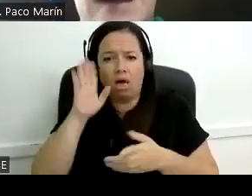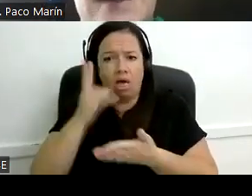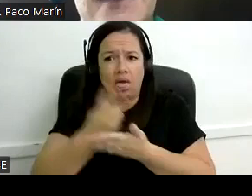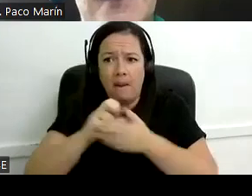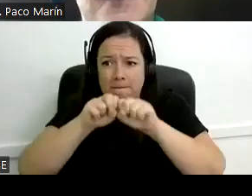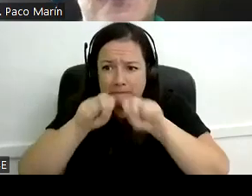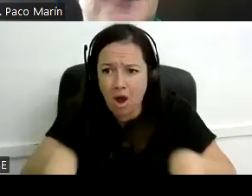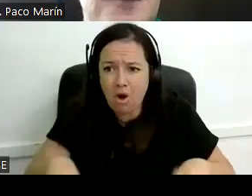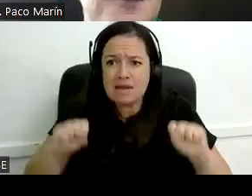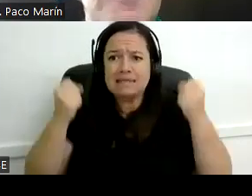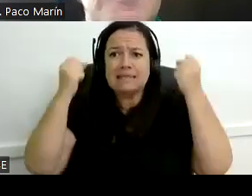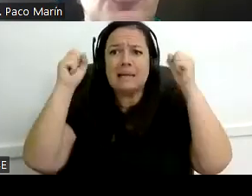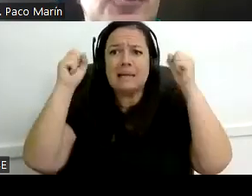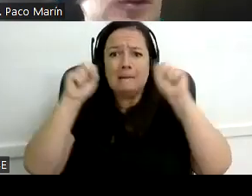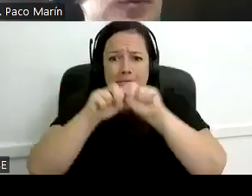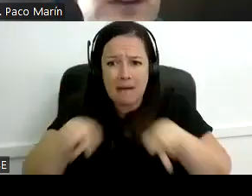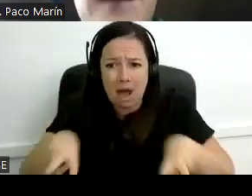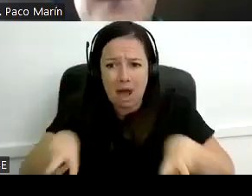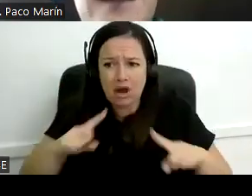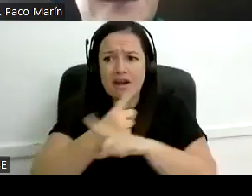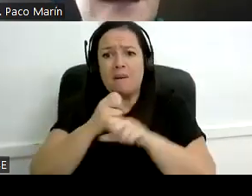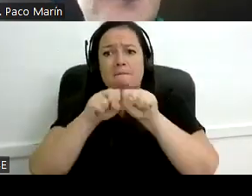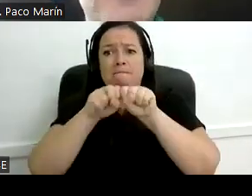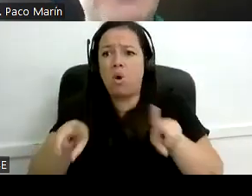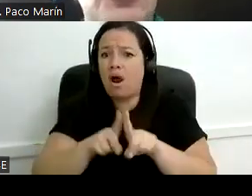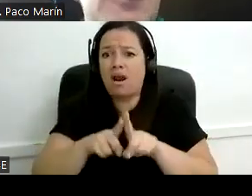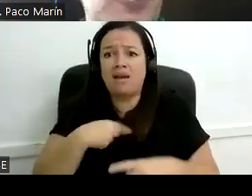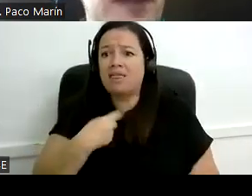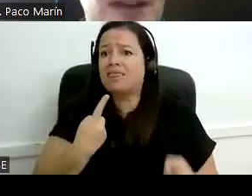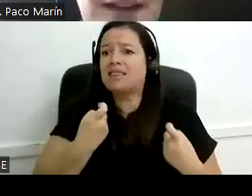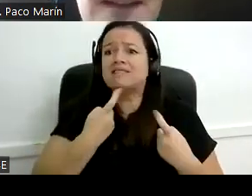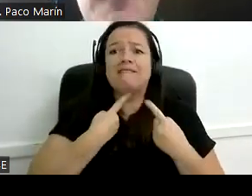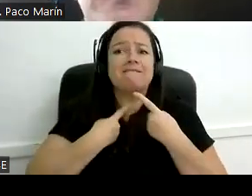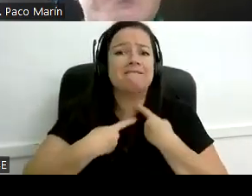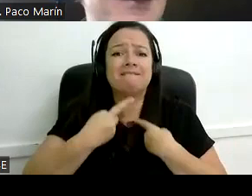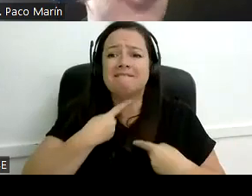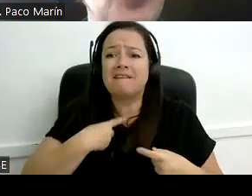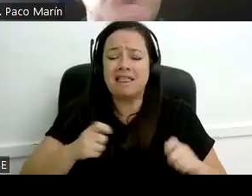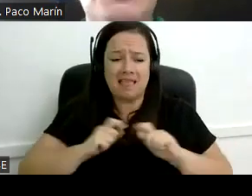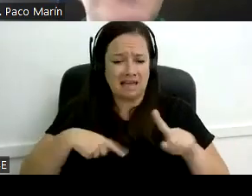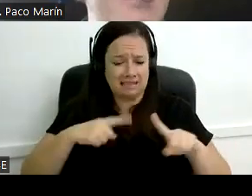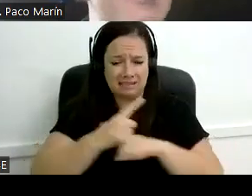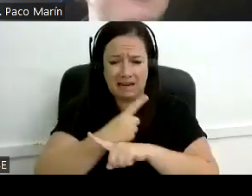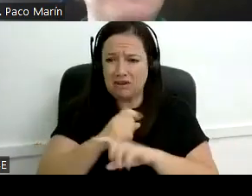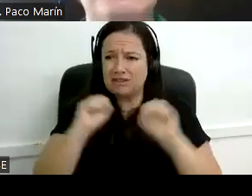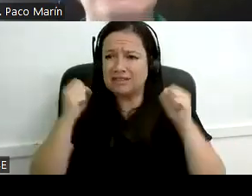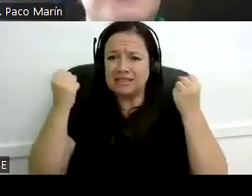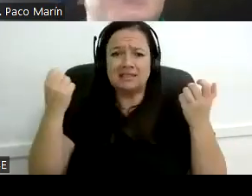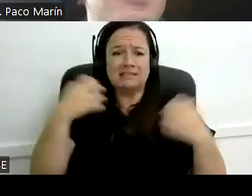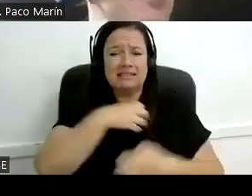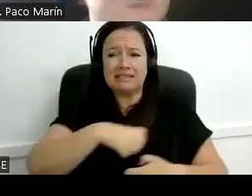el tranquilizante. Es decir, un síndrome de abstinencia tranquilizante lo que te va a producir es irritabilidad, insomnio,